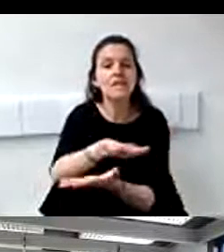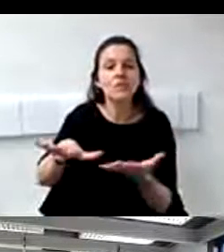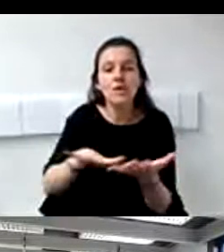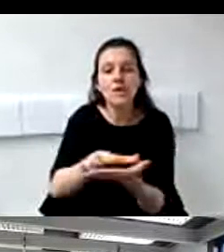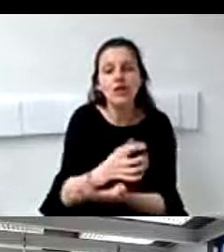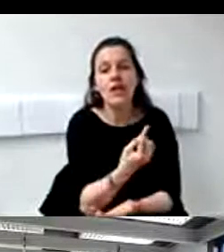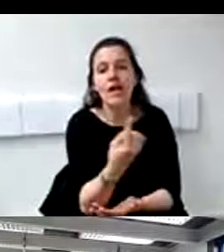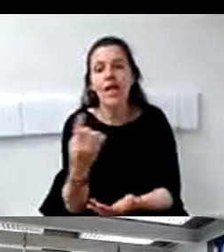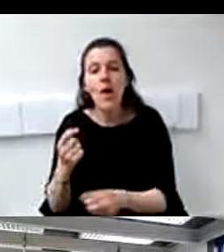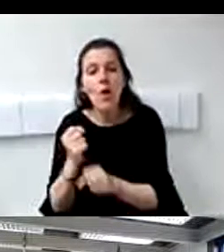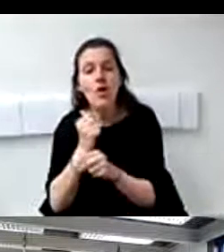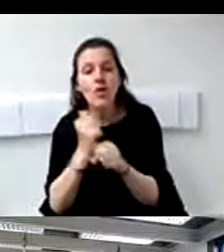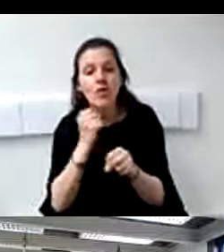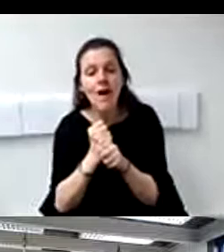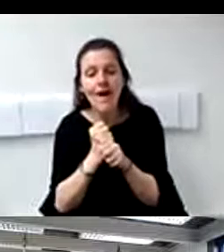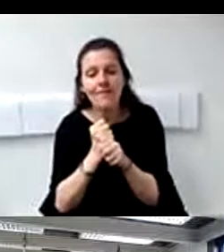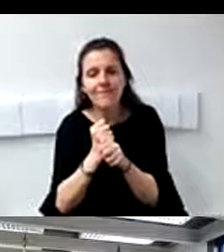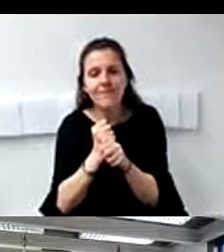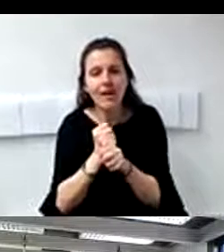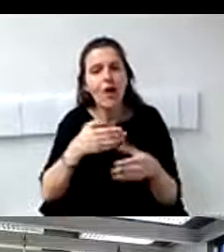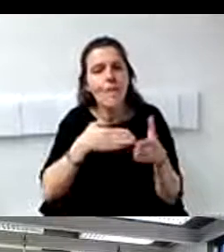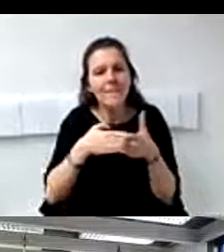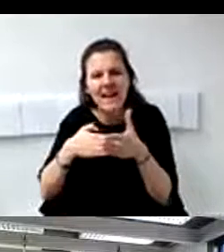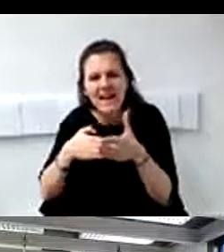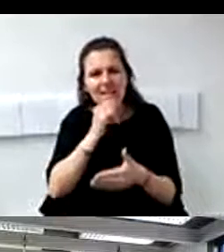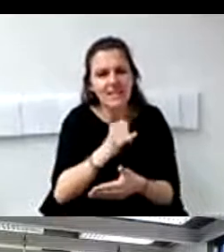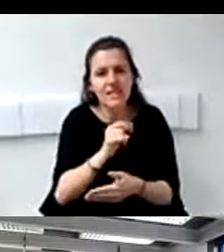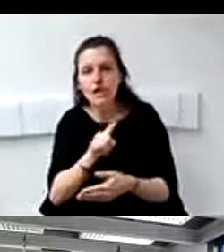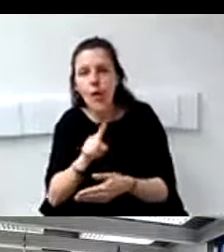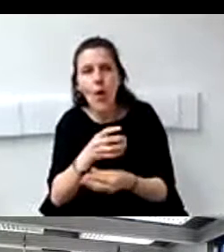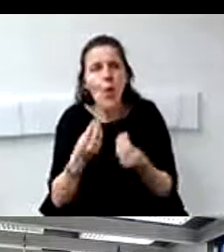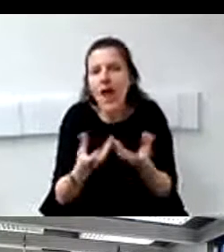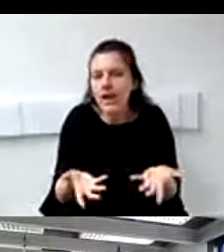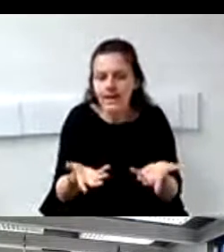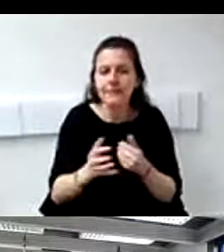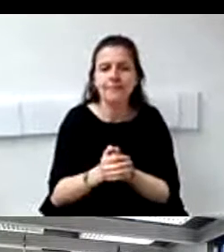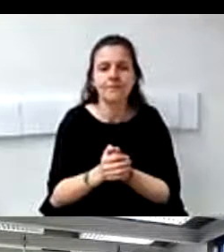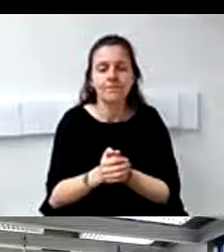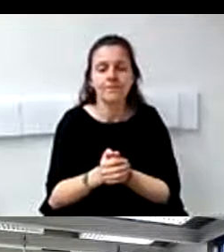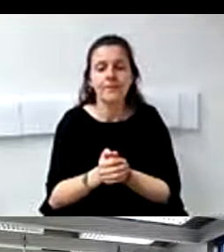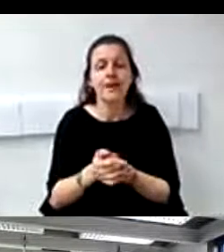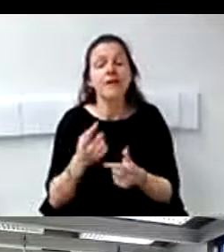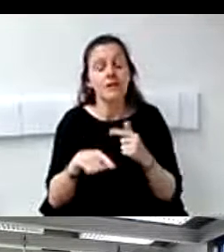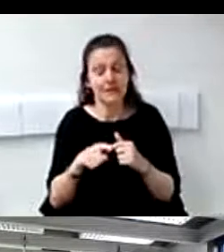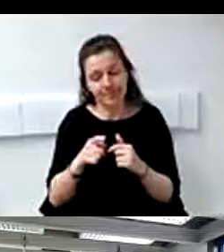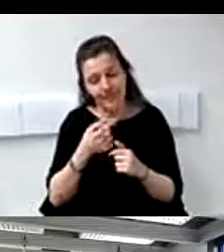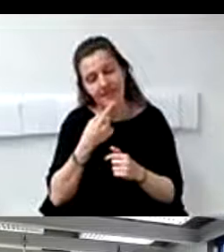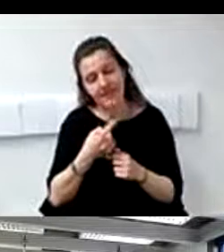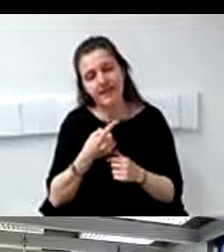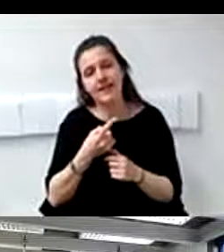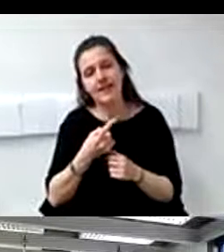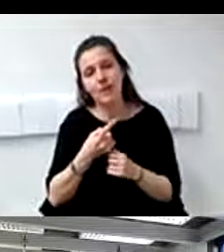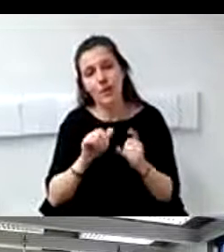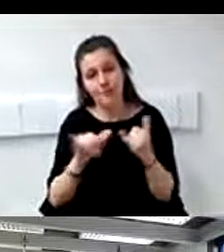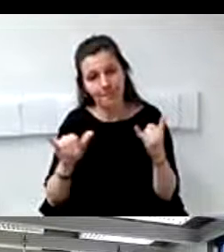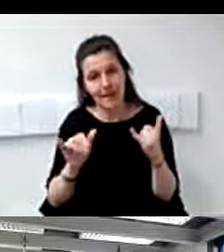que tenemos en las propias instituciones. Esa sistematización que le mandé por mail, que le mandamos por mail,